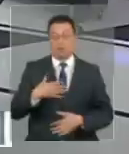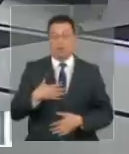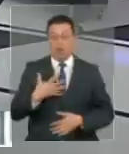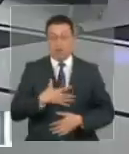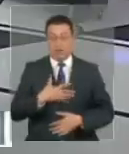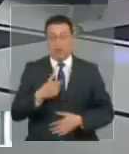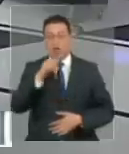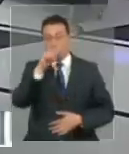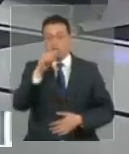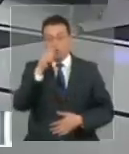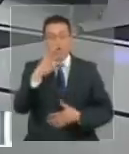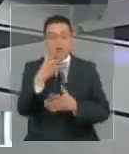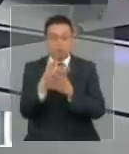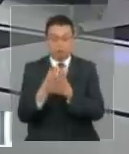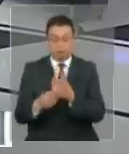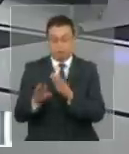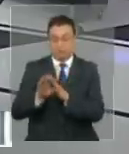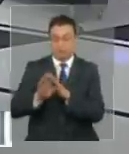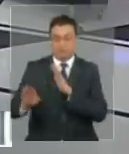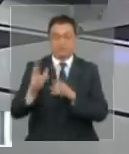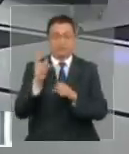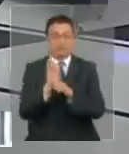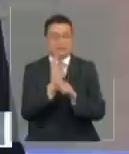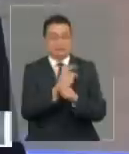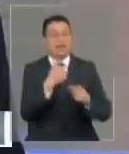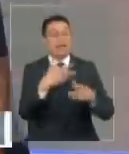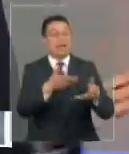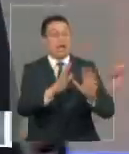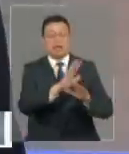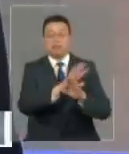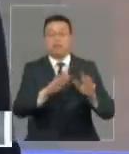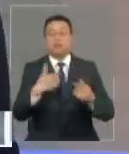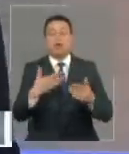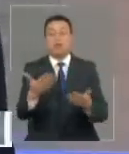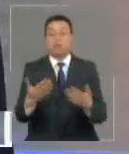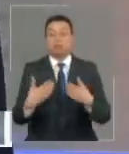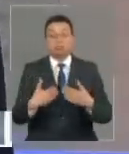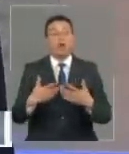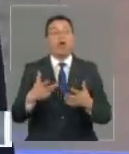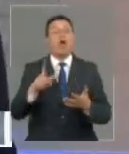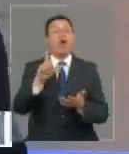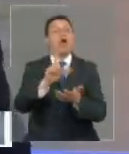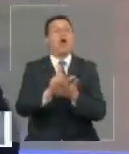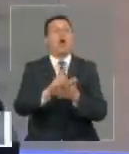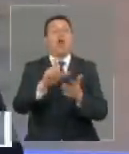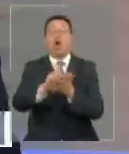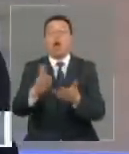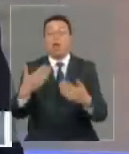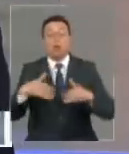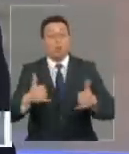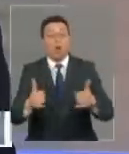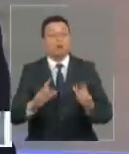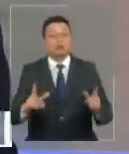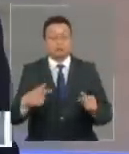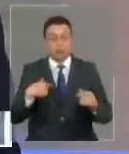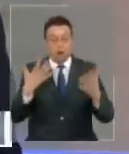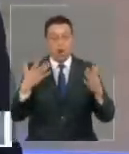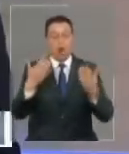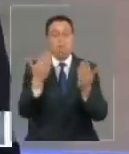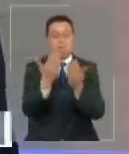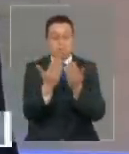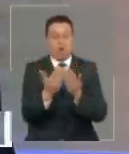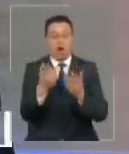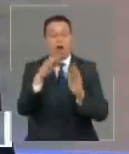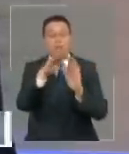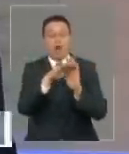salir de la droga y queremos salir, alejarnos de la delincuencia y salir de la calle, pero nadie nos presta las sedes para jugar. Nosotros inventamos con ellos el programa Escuela